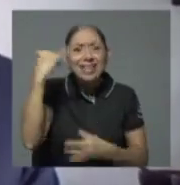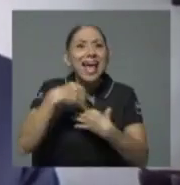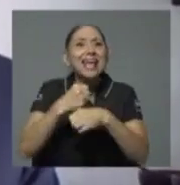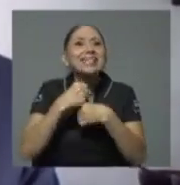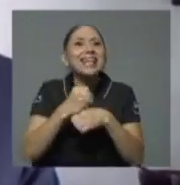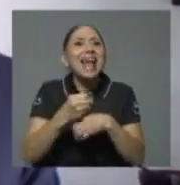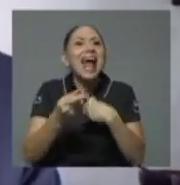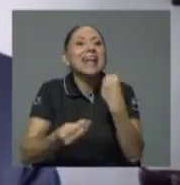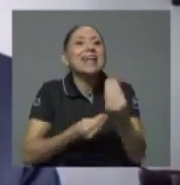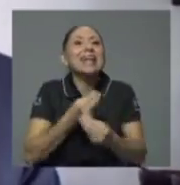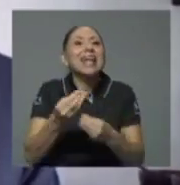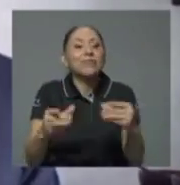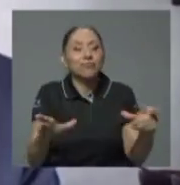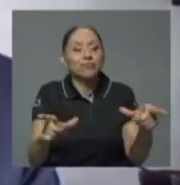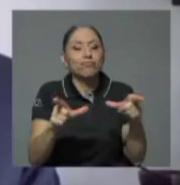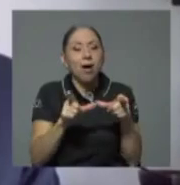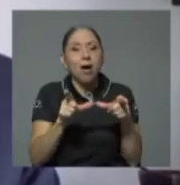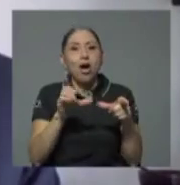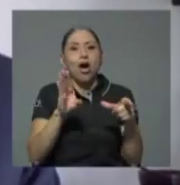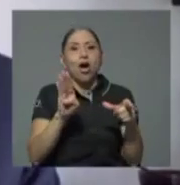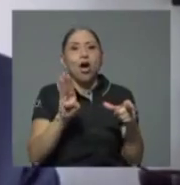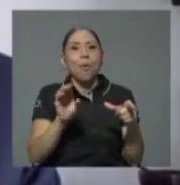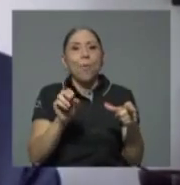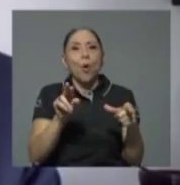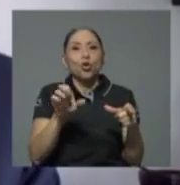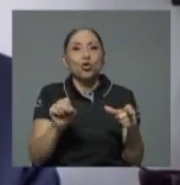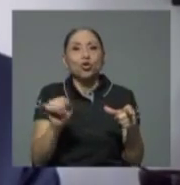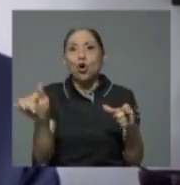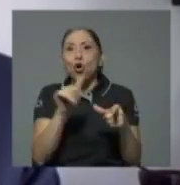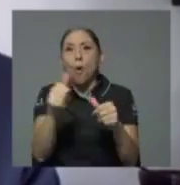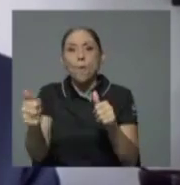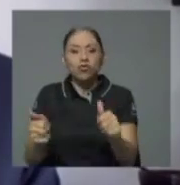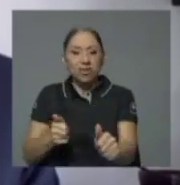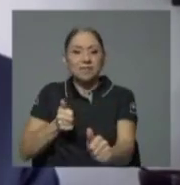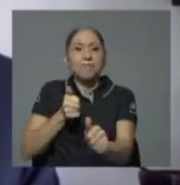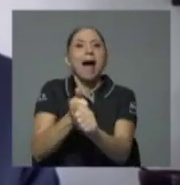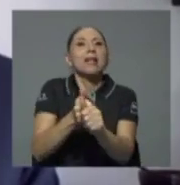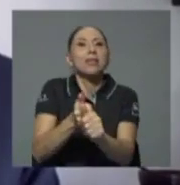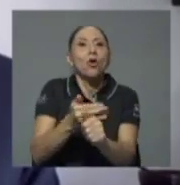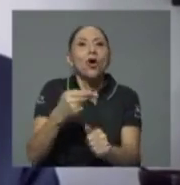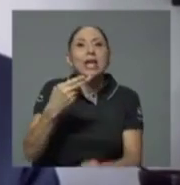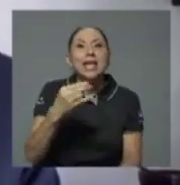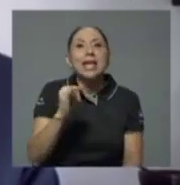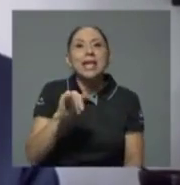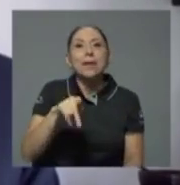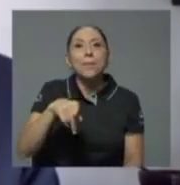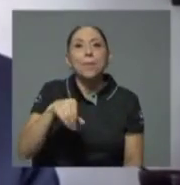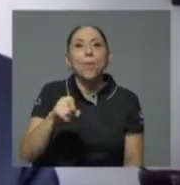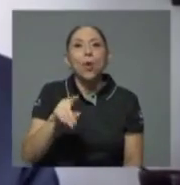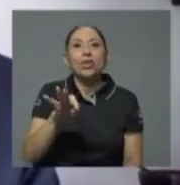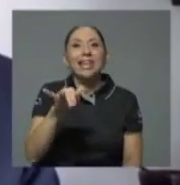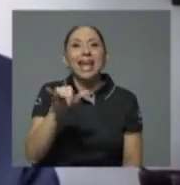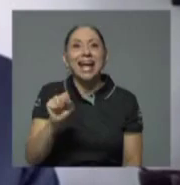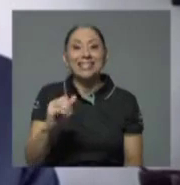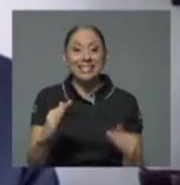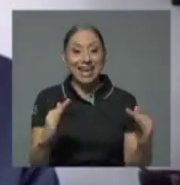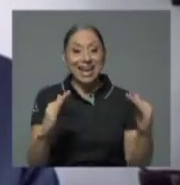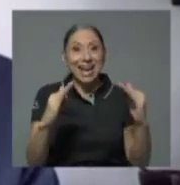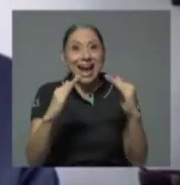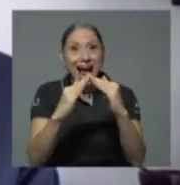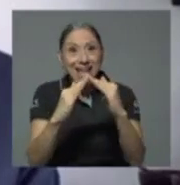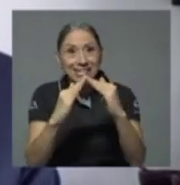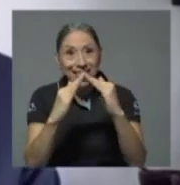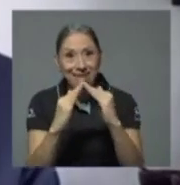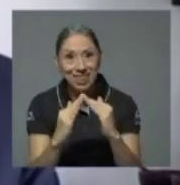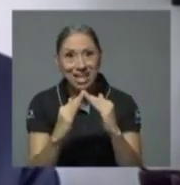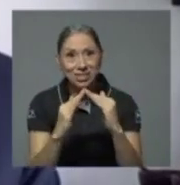estos bonos que tienen como respaldo hipotecas de casas de habitación primaria, que es lo